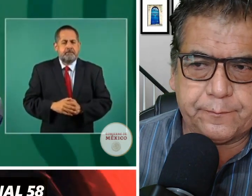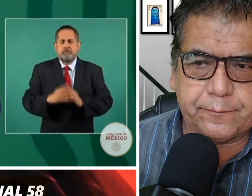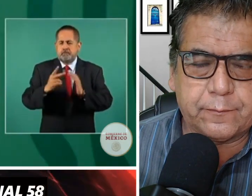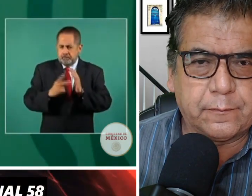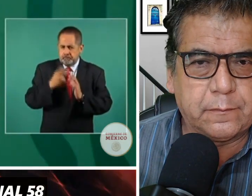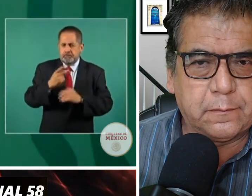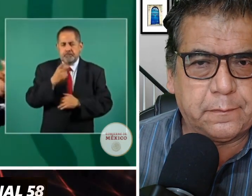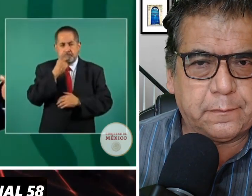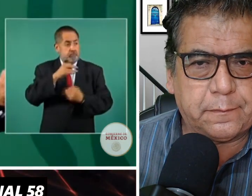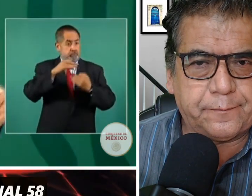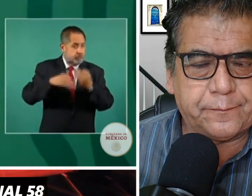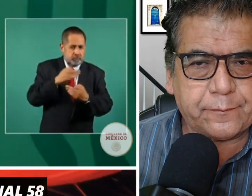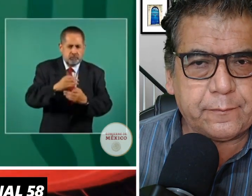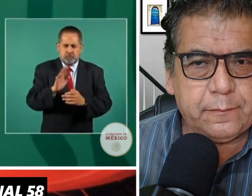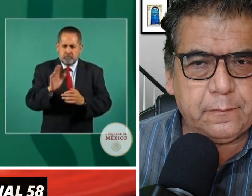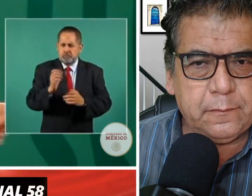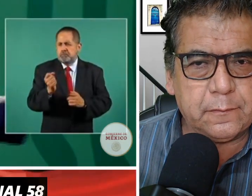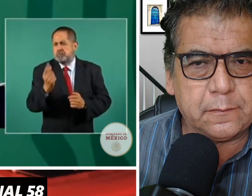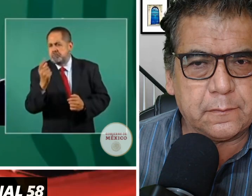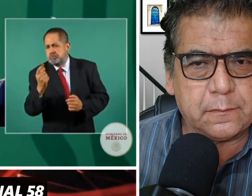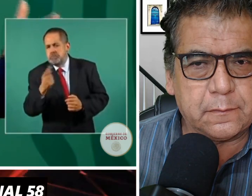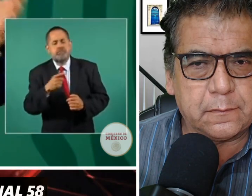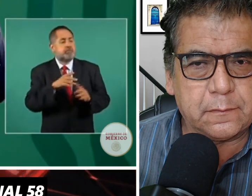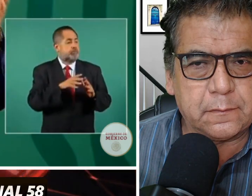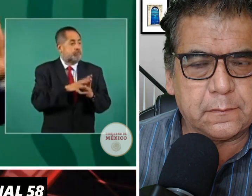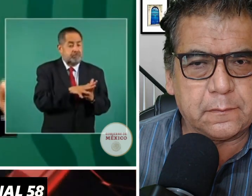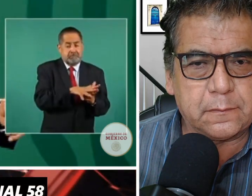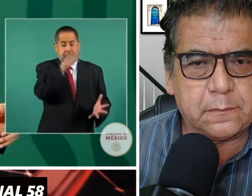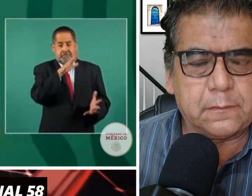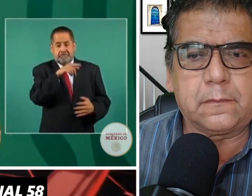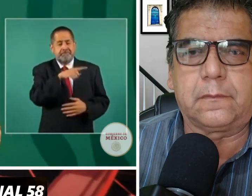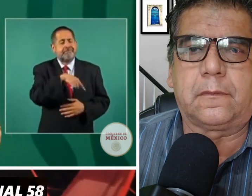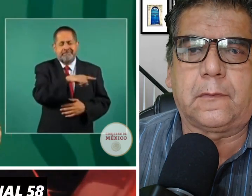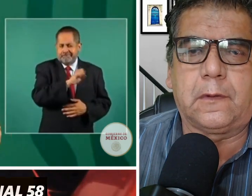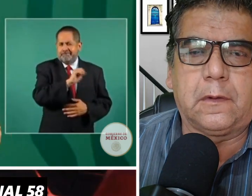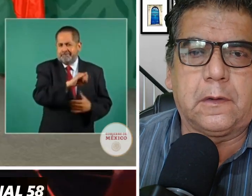Repito, no todos, pero la gran mayoría.